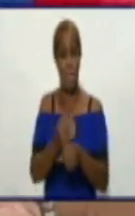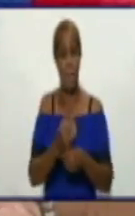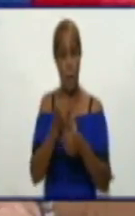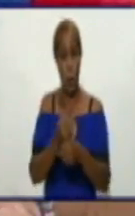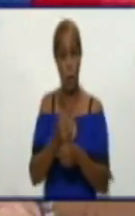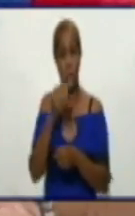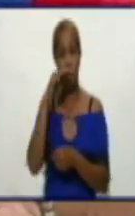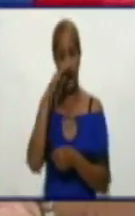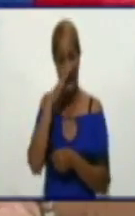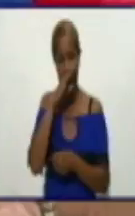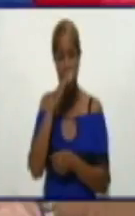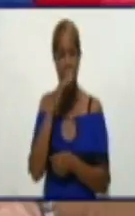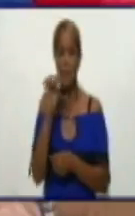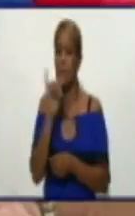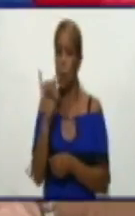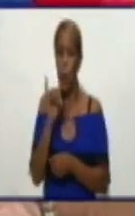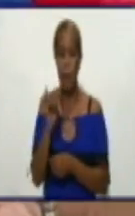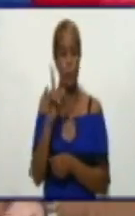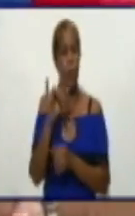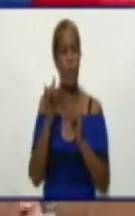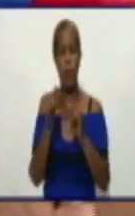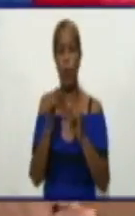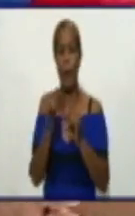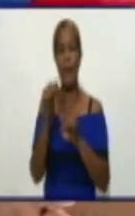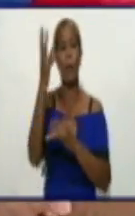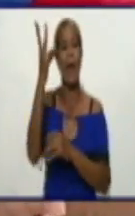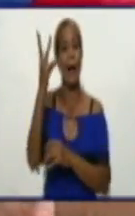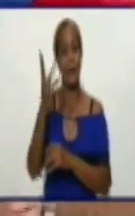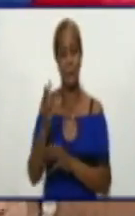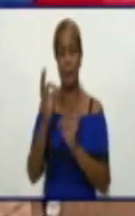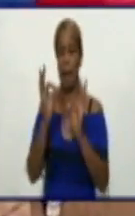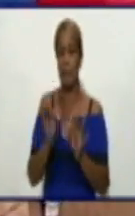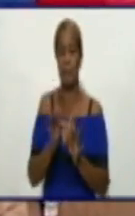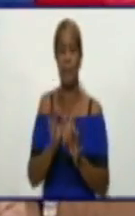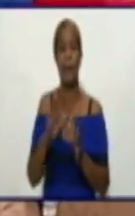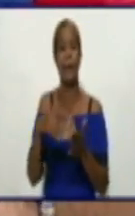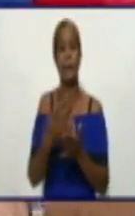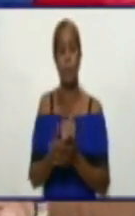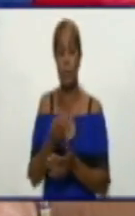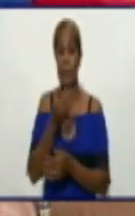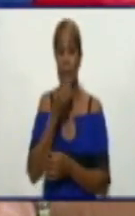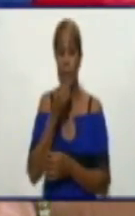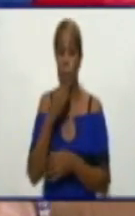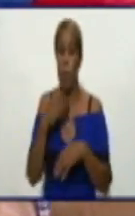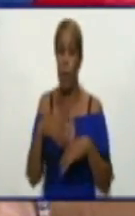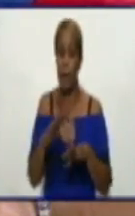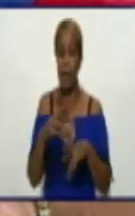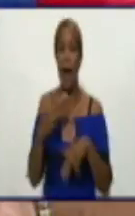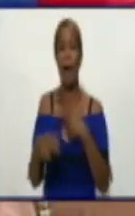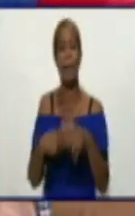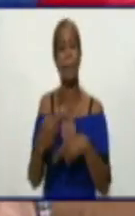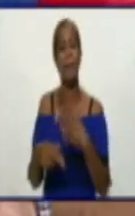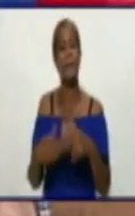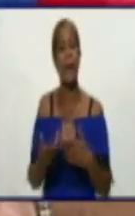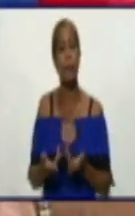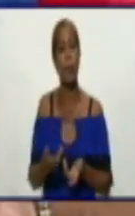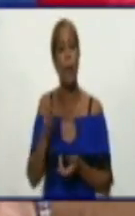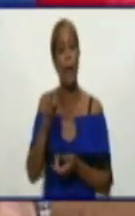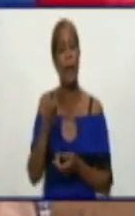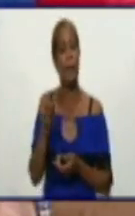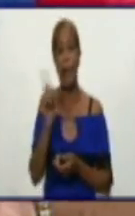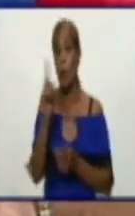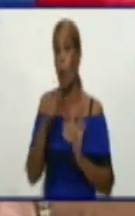cifra que levantaron, es decir, muy inferior a cinco vehículos por cada uno de estos territorios. ¿Qué puede haber traído como consecuencia esta no